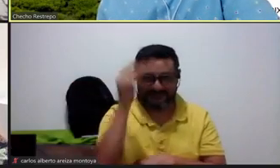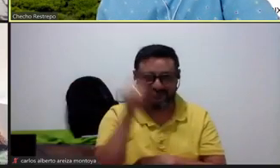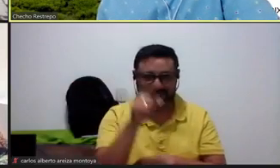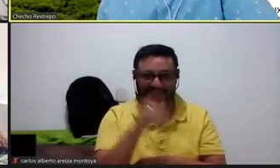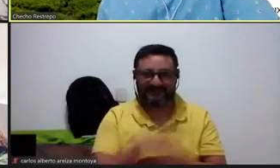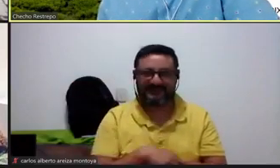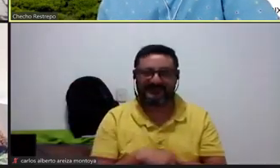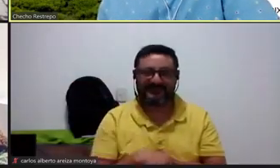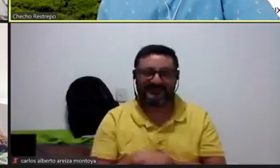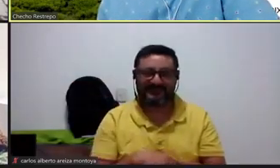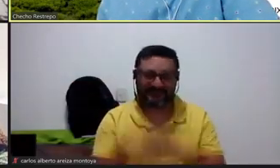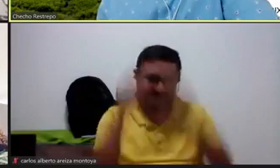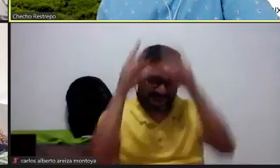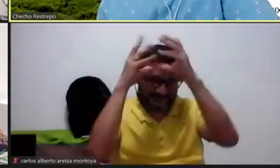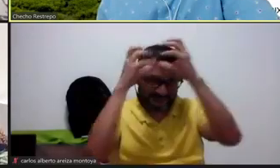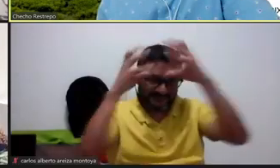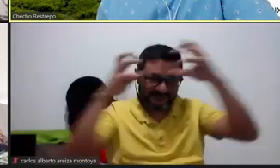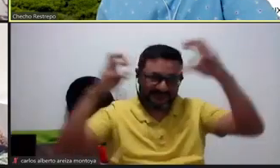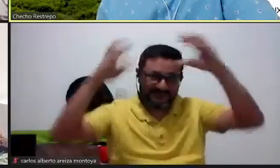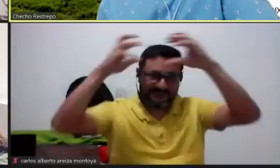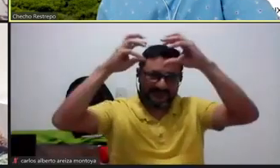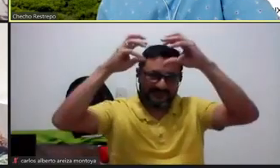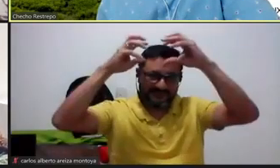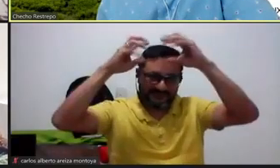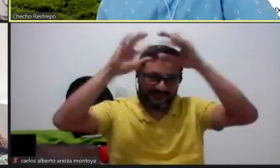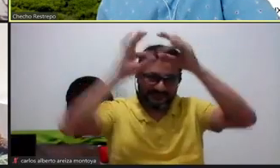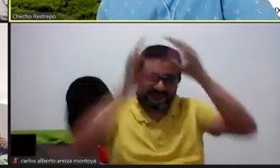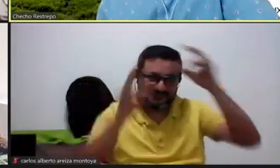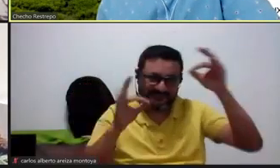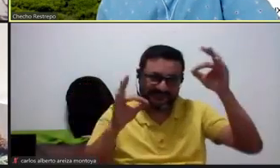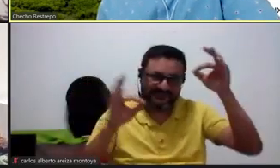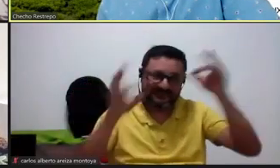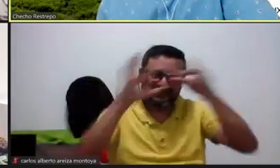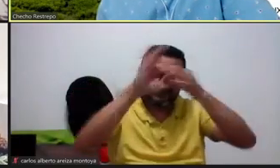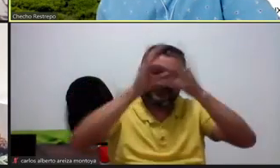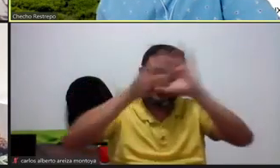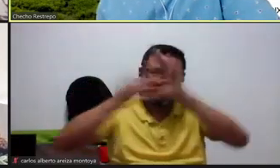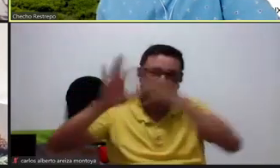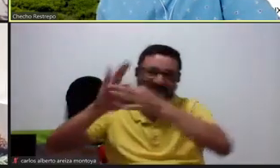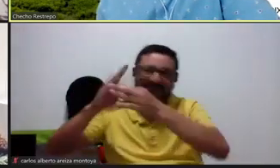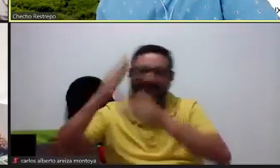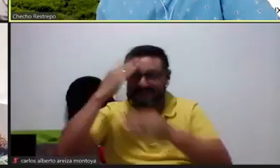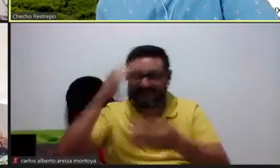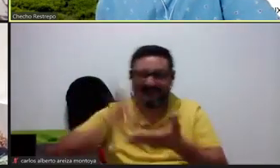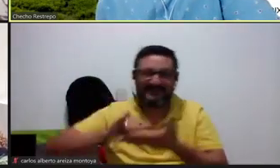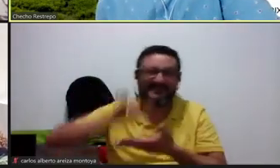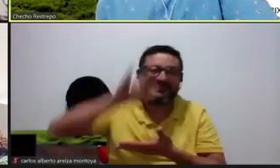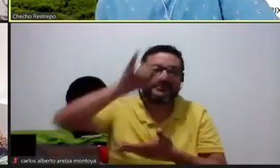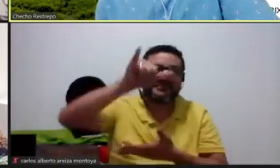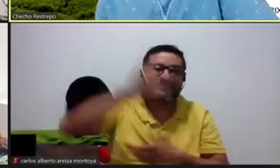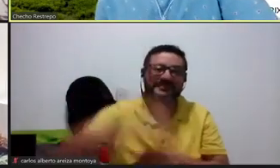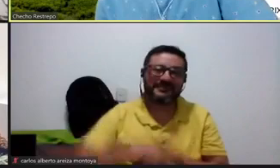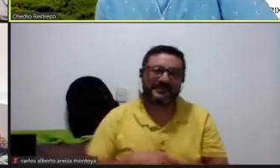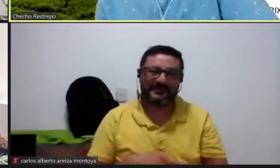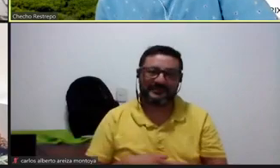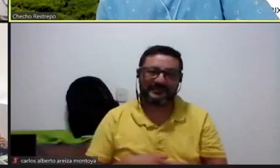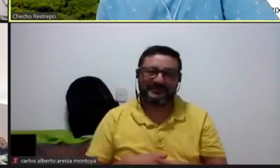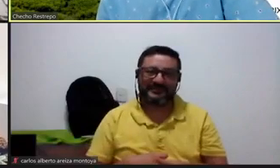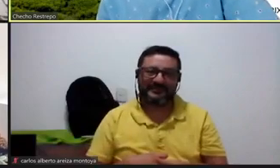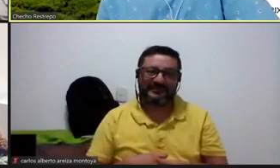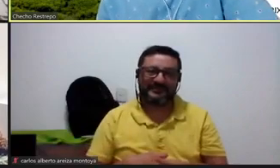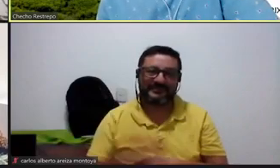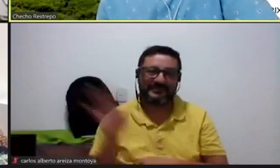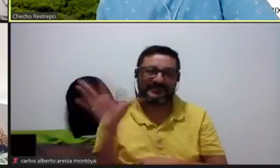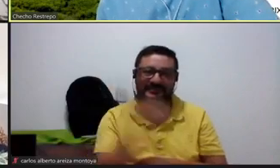esa ilusión y esas ganas de ir a los próximos Juegos Olímpicos y sé que vas a ir. Es todo un municipio,